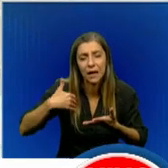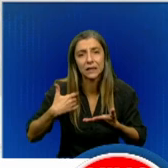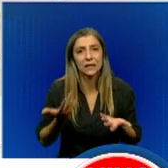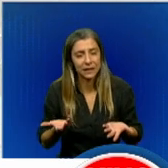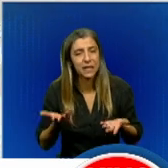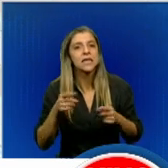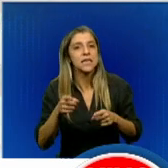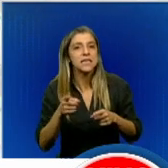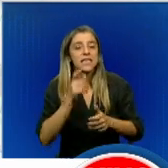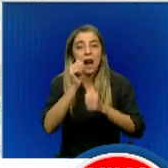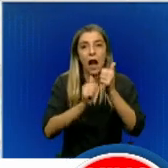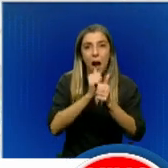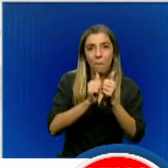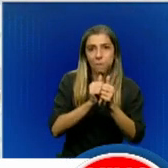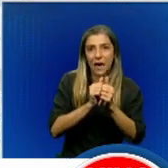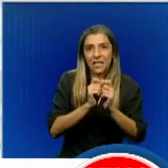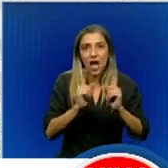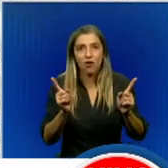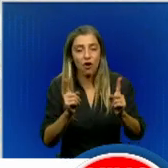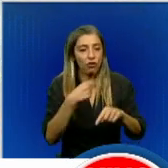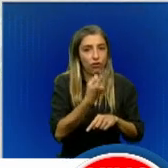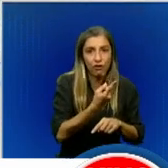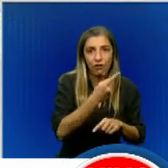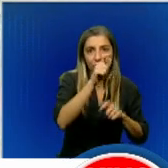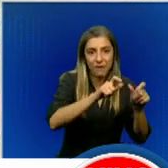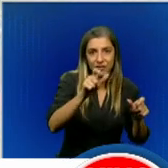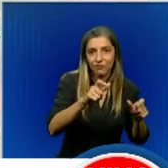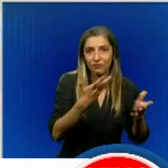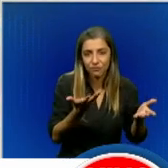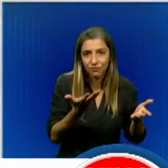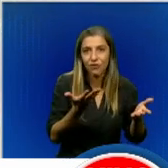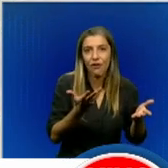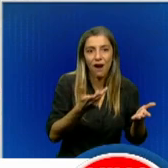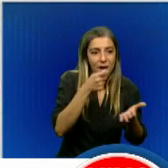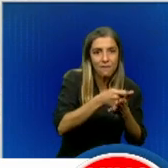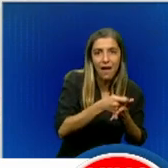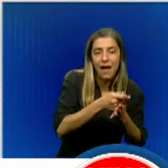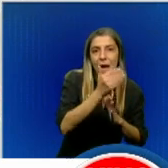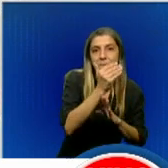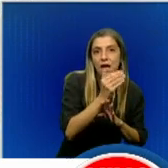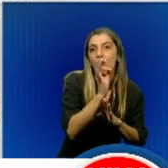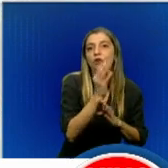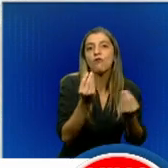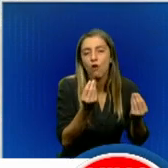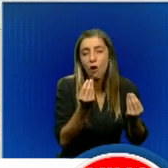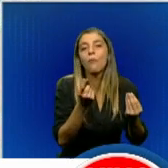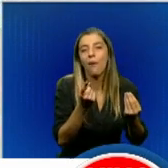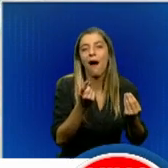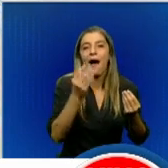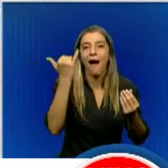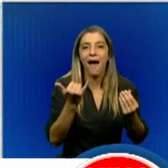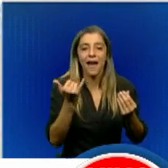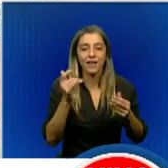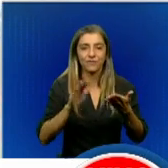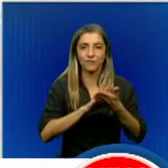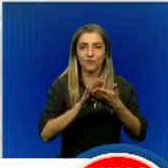capacidad afrontan una carga menor y esto decía que es importante y deseable en cualquier momento y